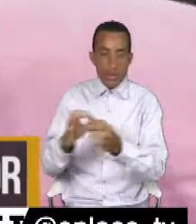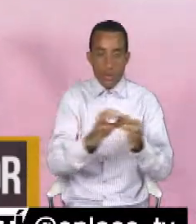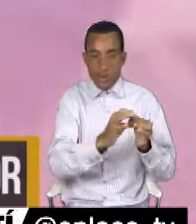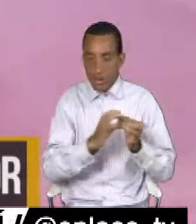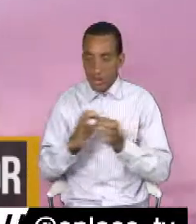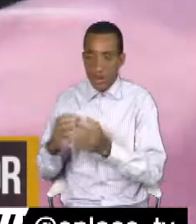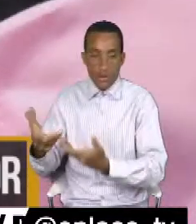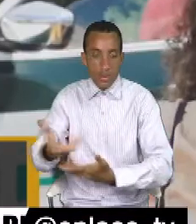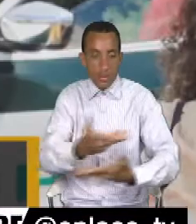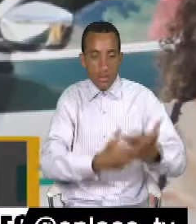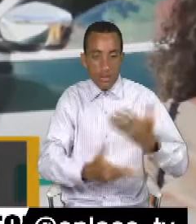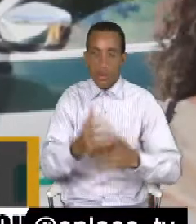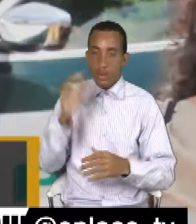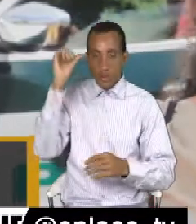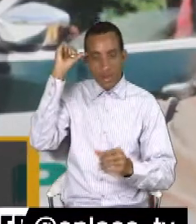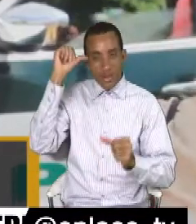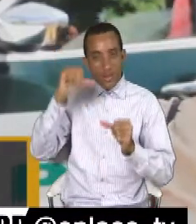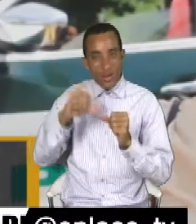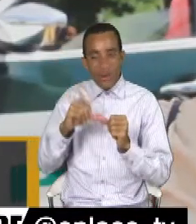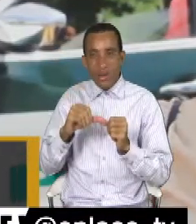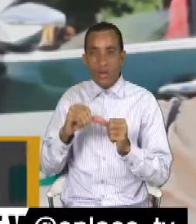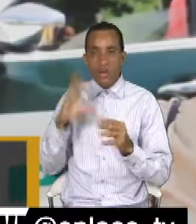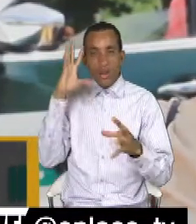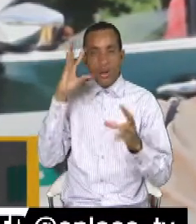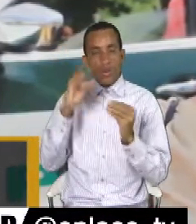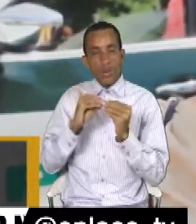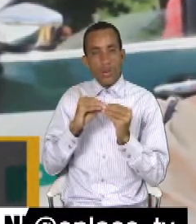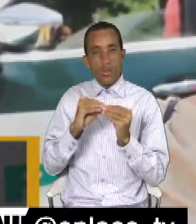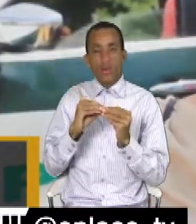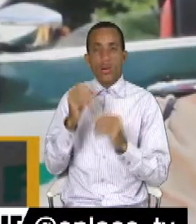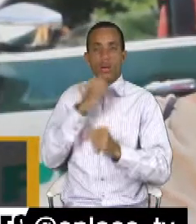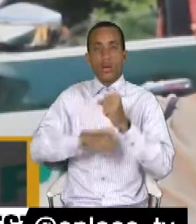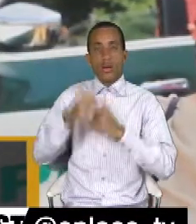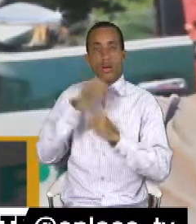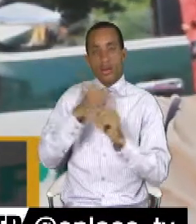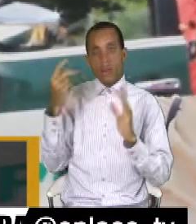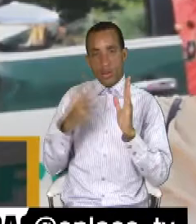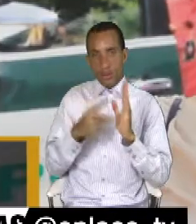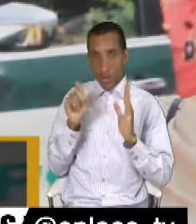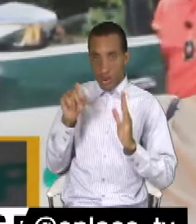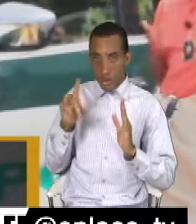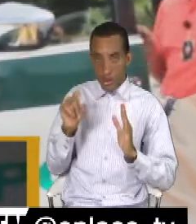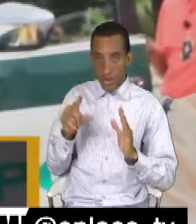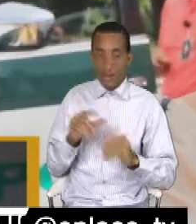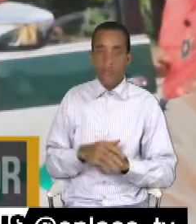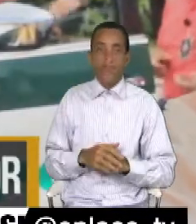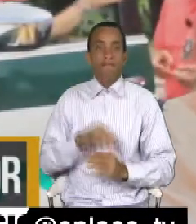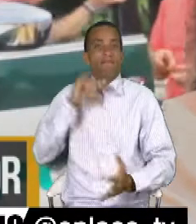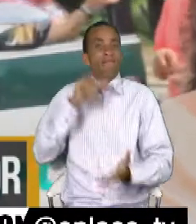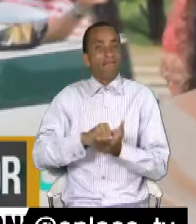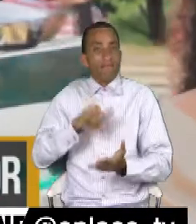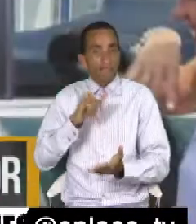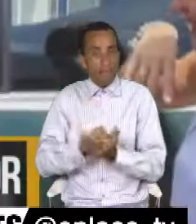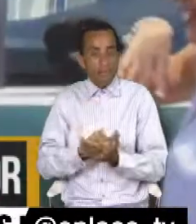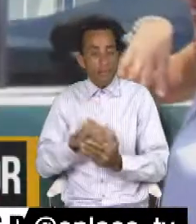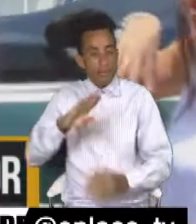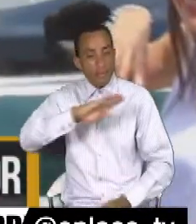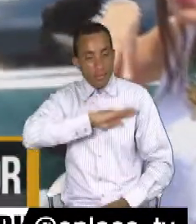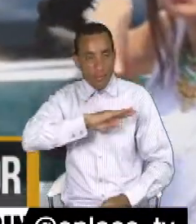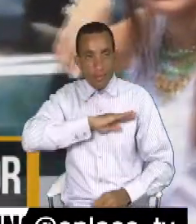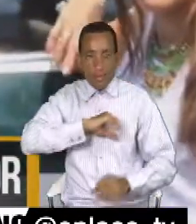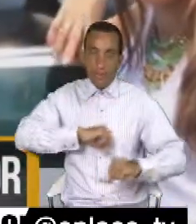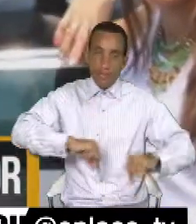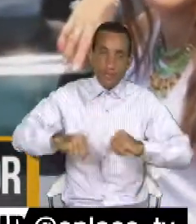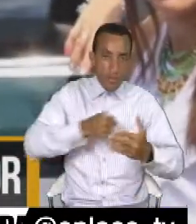del año 2011. Es la primera entrega dentro de un paquete que la misma administración municipal está gestionando a través